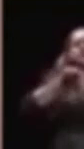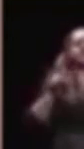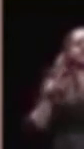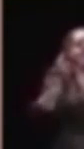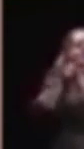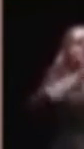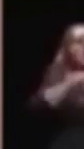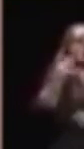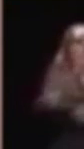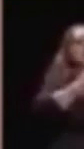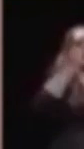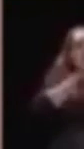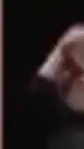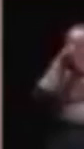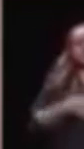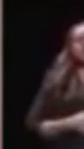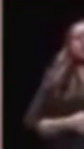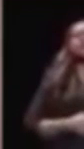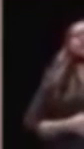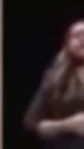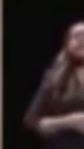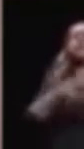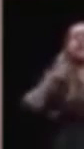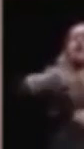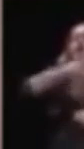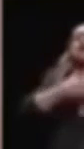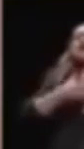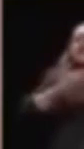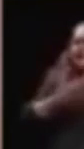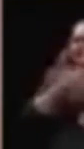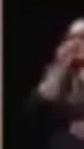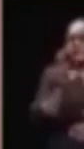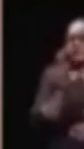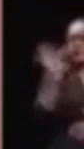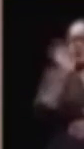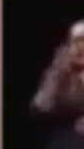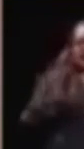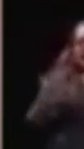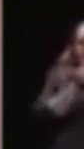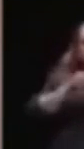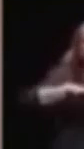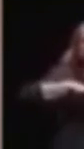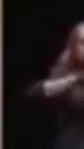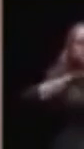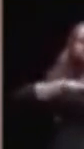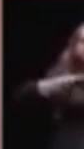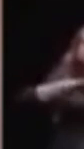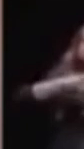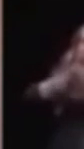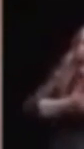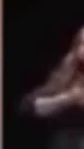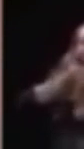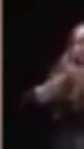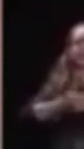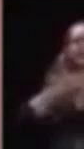la inseguridad en la ciudad. Tenemos confianza que si trabajamos duro, con